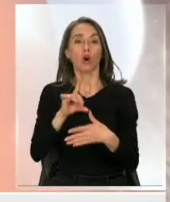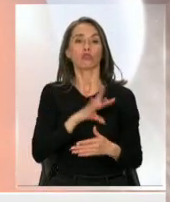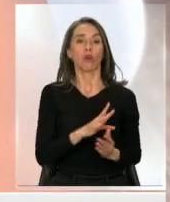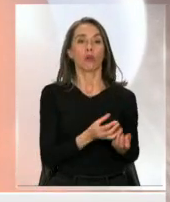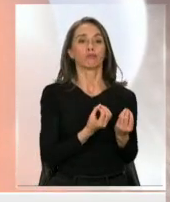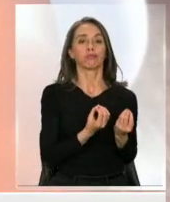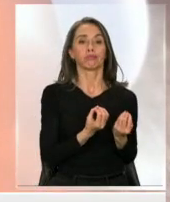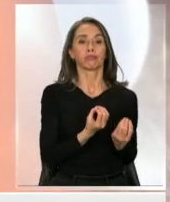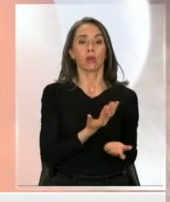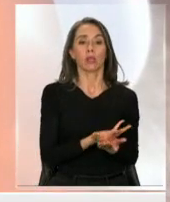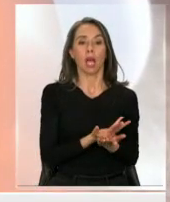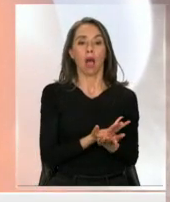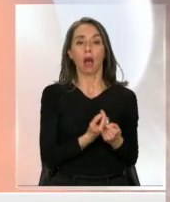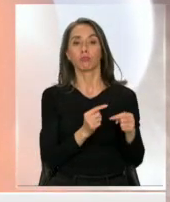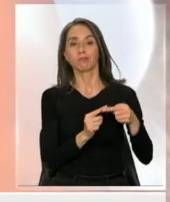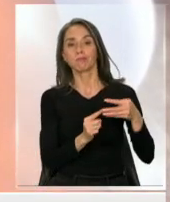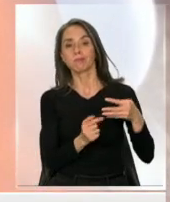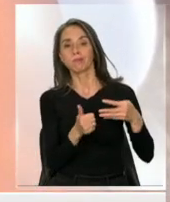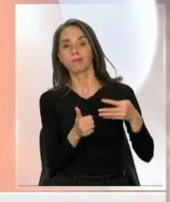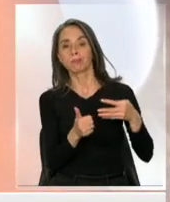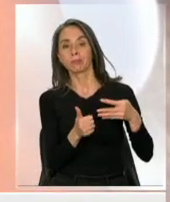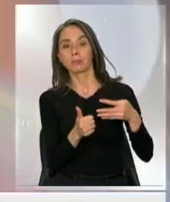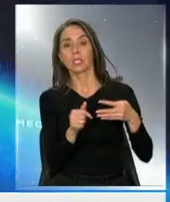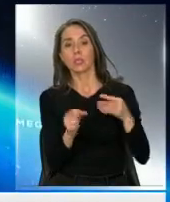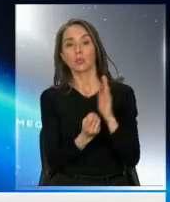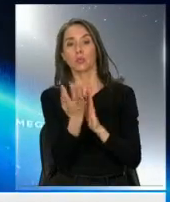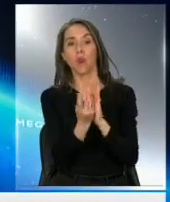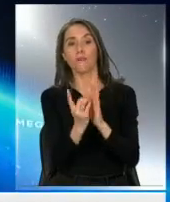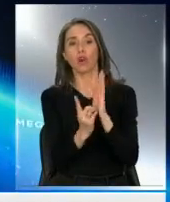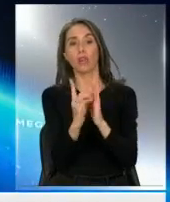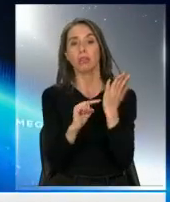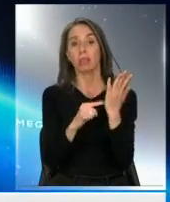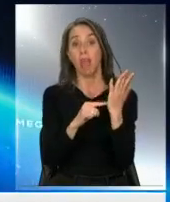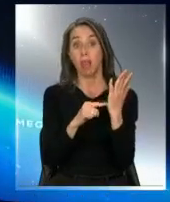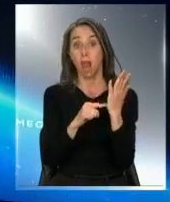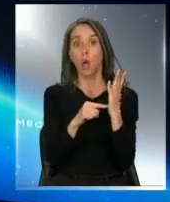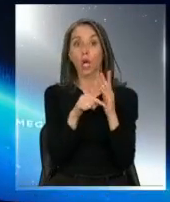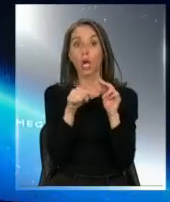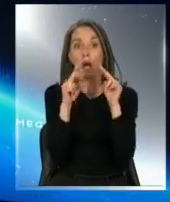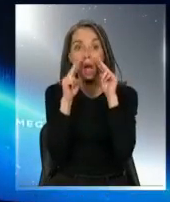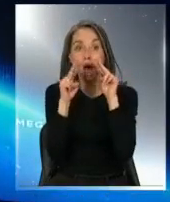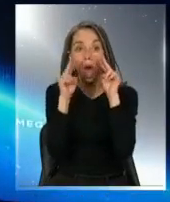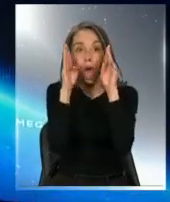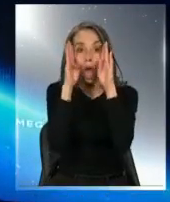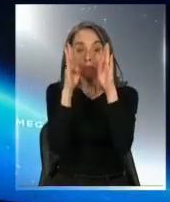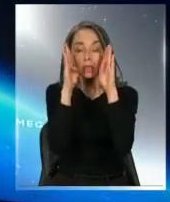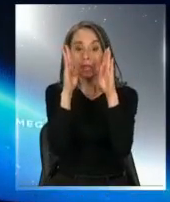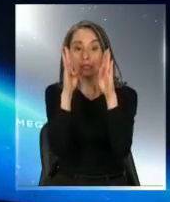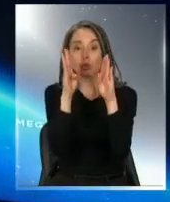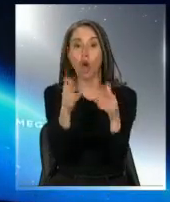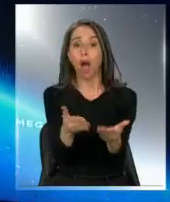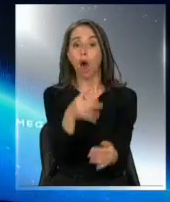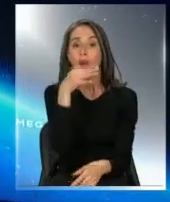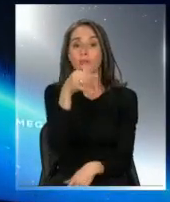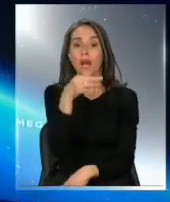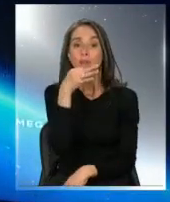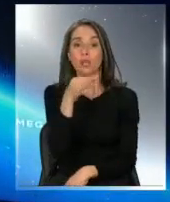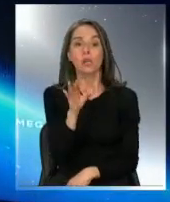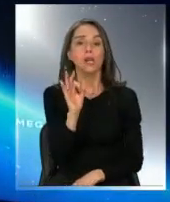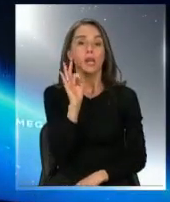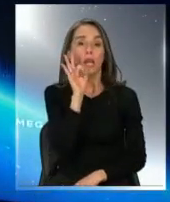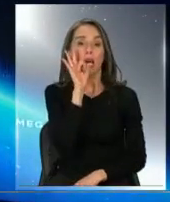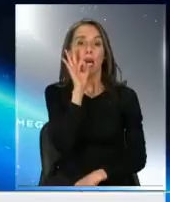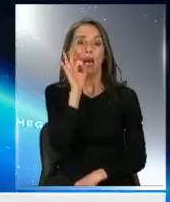todos los atributos que tienen estos desarrollos. Ponga mucha atención con lo que viene, ¿eh?, porque vamos a hablar de